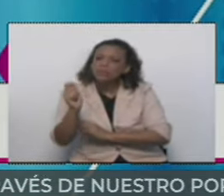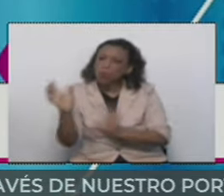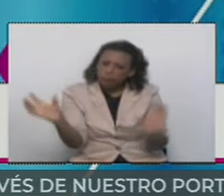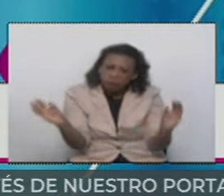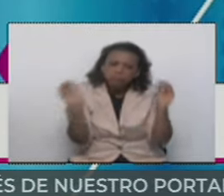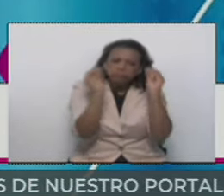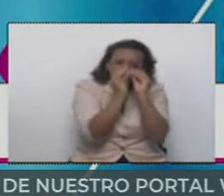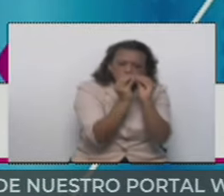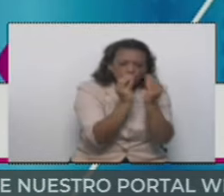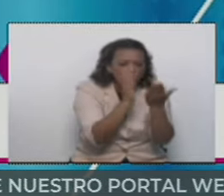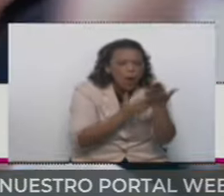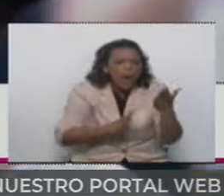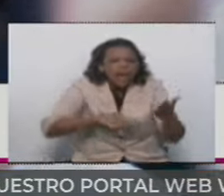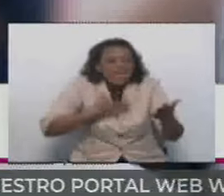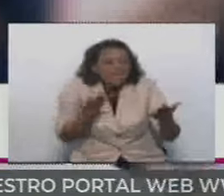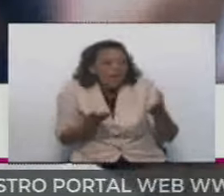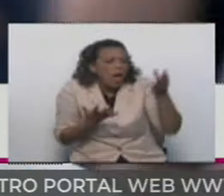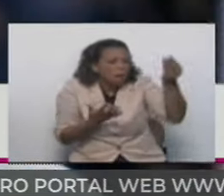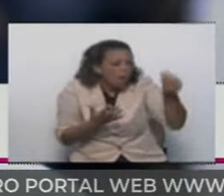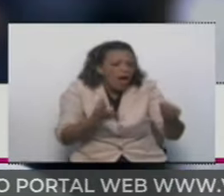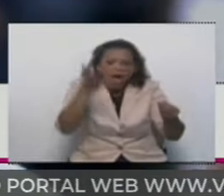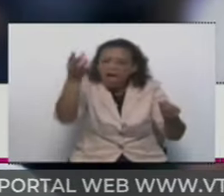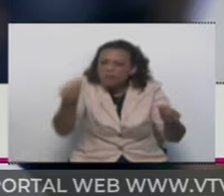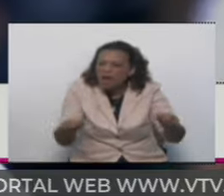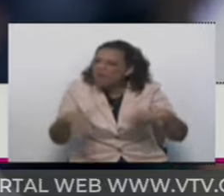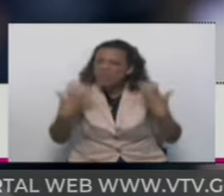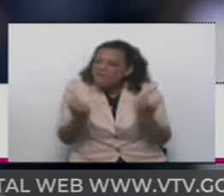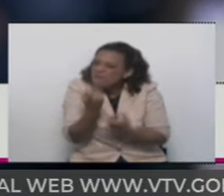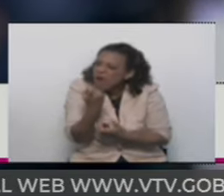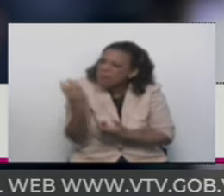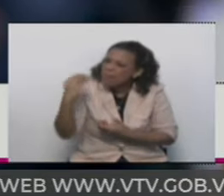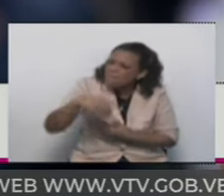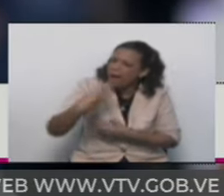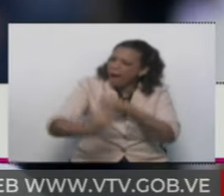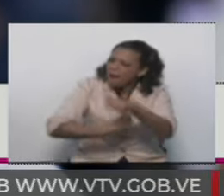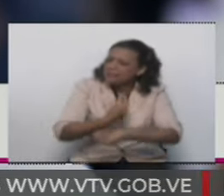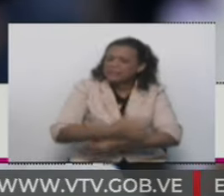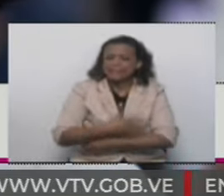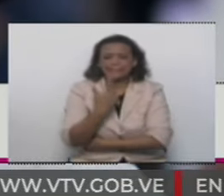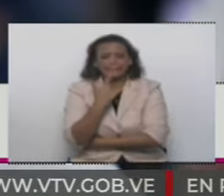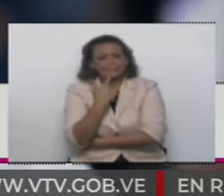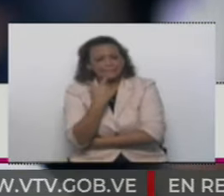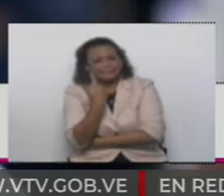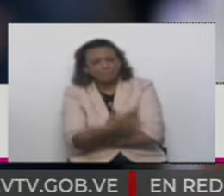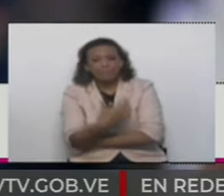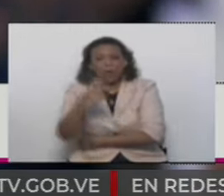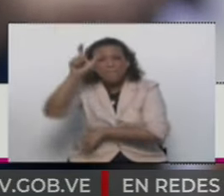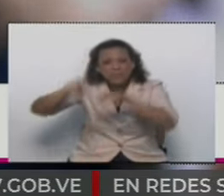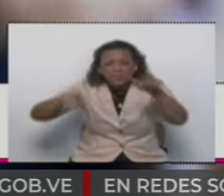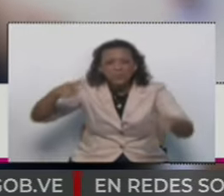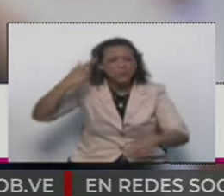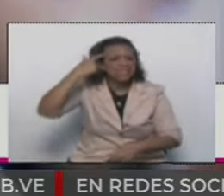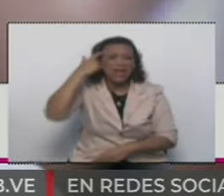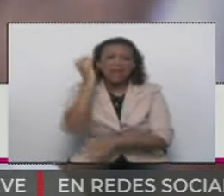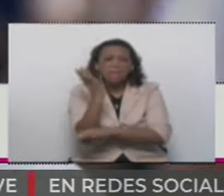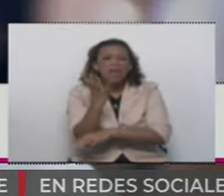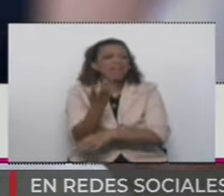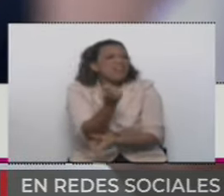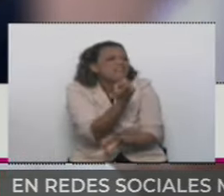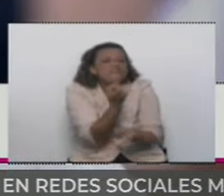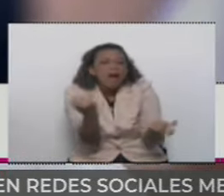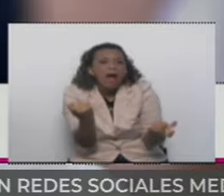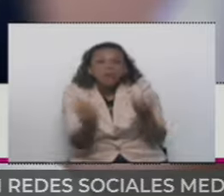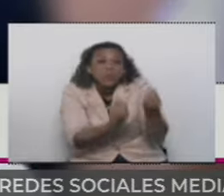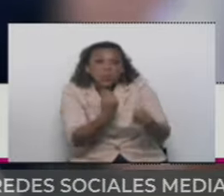enmarcar qué cosas no hemos hecho, que nos faltaron hacer, que es lo que mucha gente también decía en las asambleas. Hubo